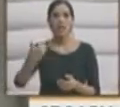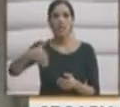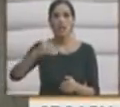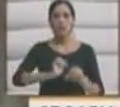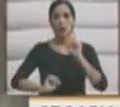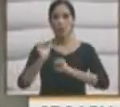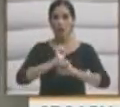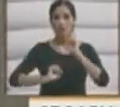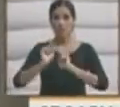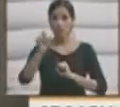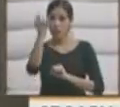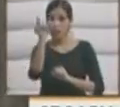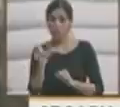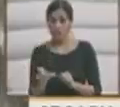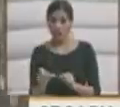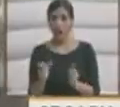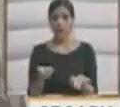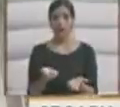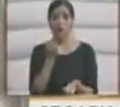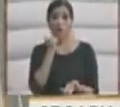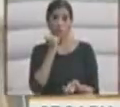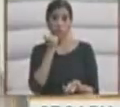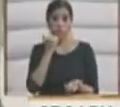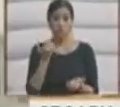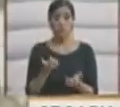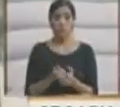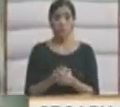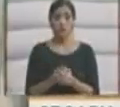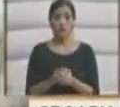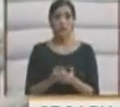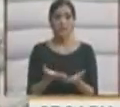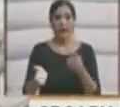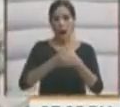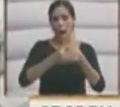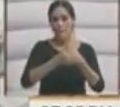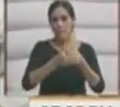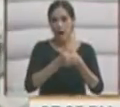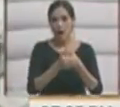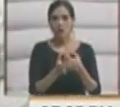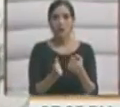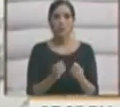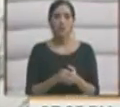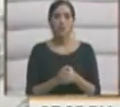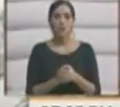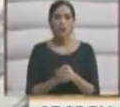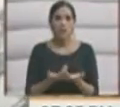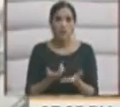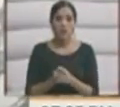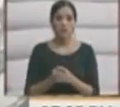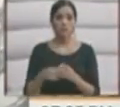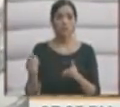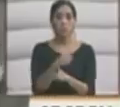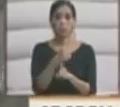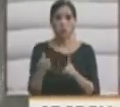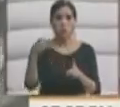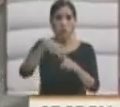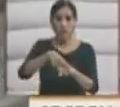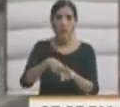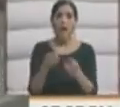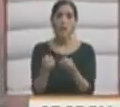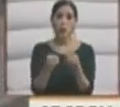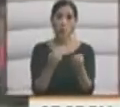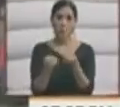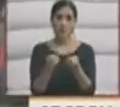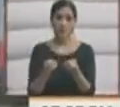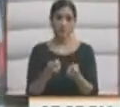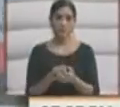al sujeto de aplicación. Tenemos la presunción de que haya acaparamiento, boicot y desestabilización a la economía. Cada saco